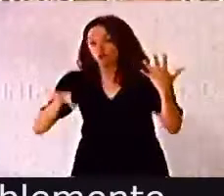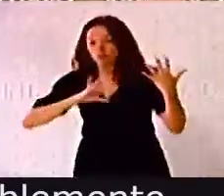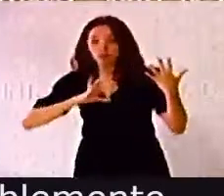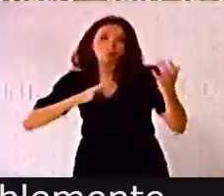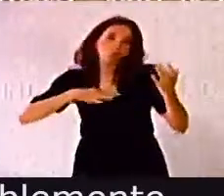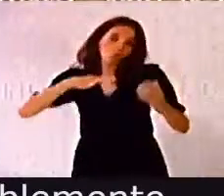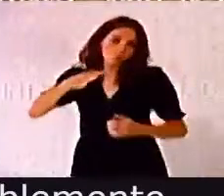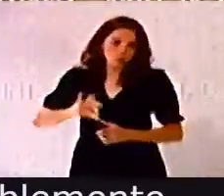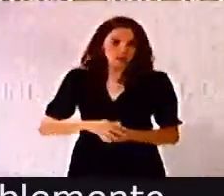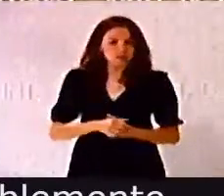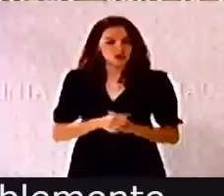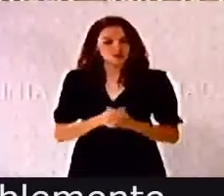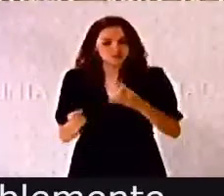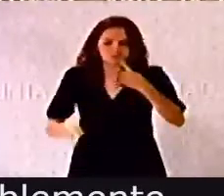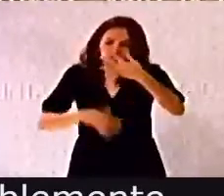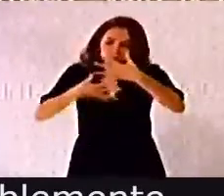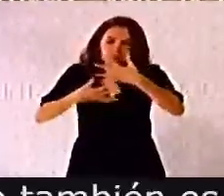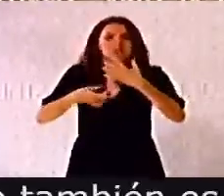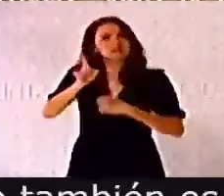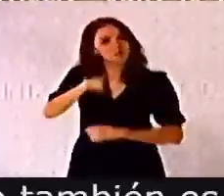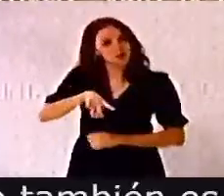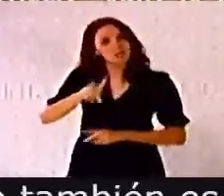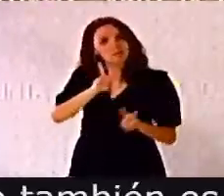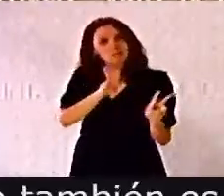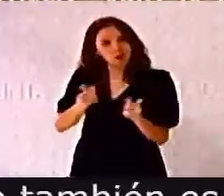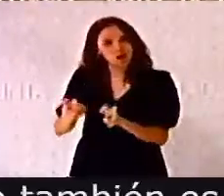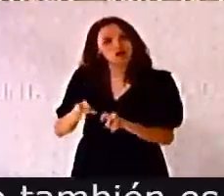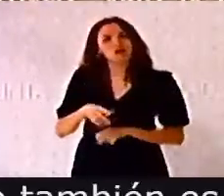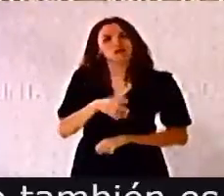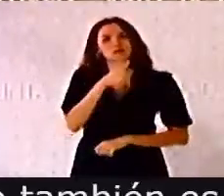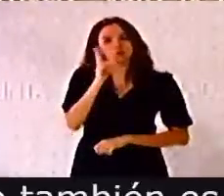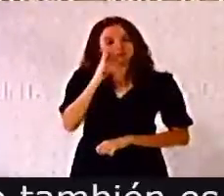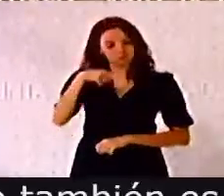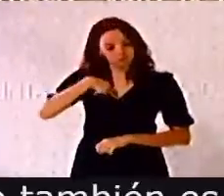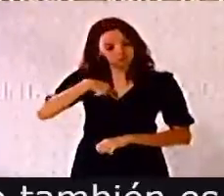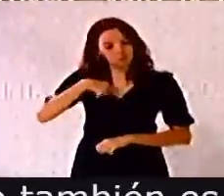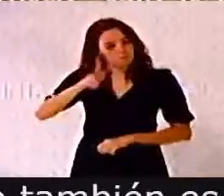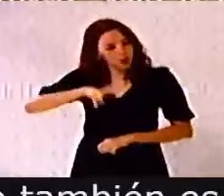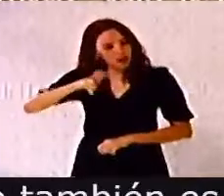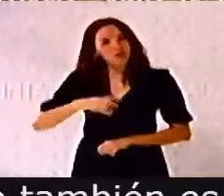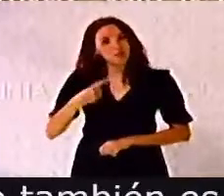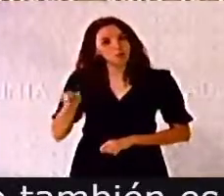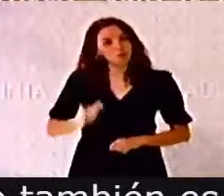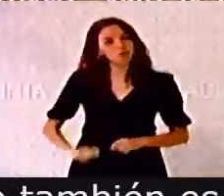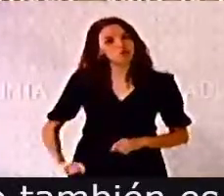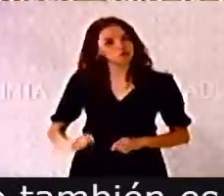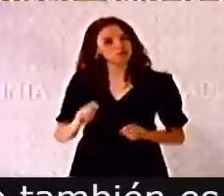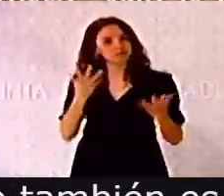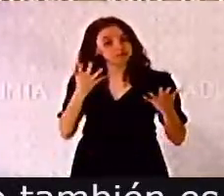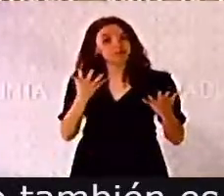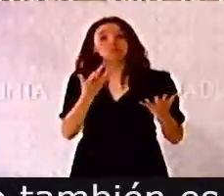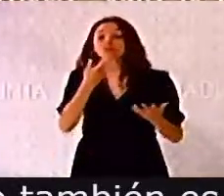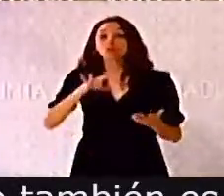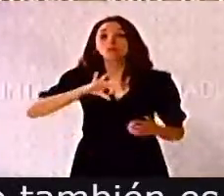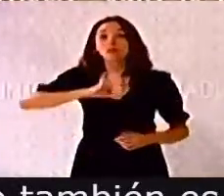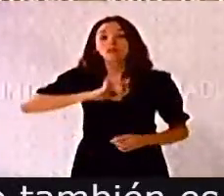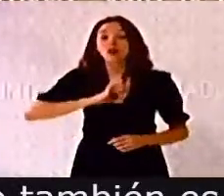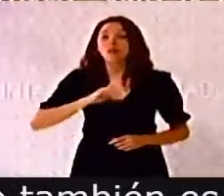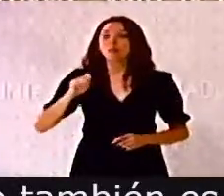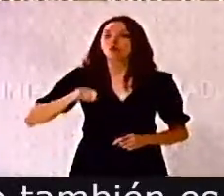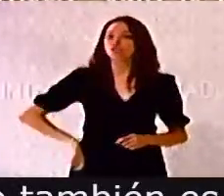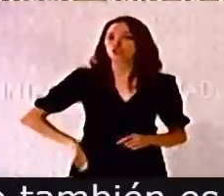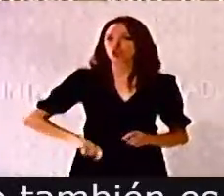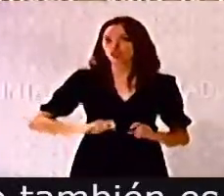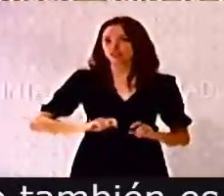es válido. Es decir, que la gente se sienta reconocida en sus profesiones, es decir, son medallas más a profesiones